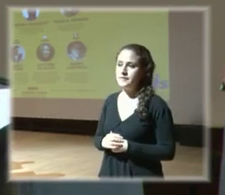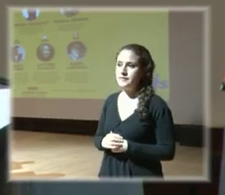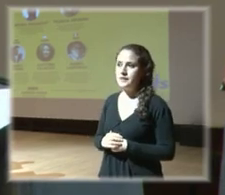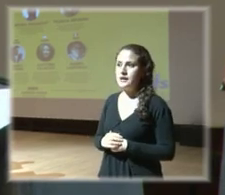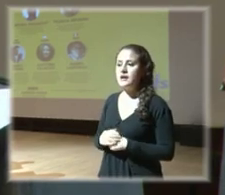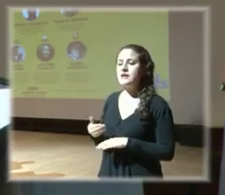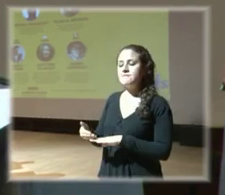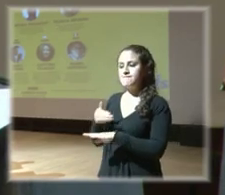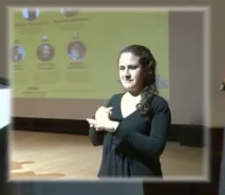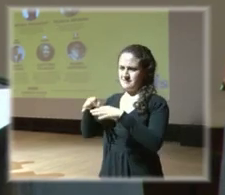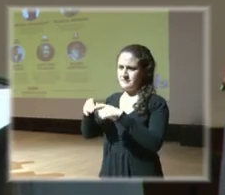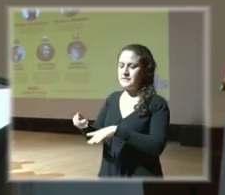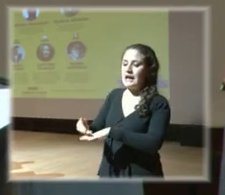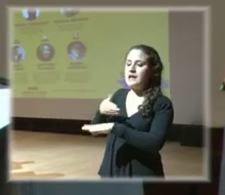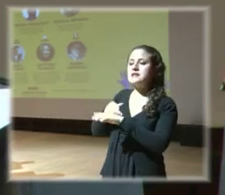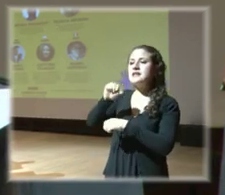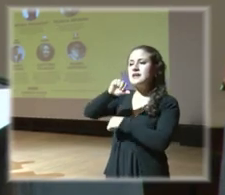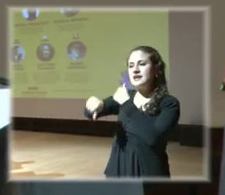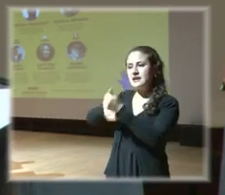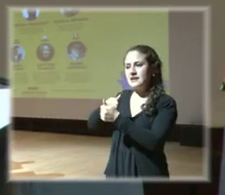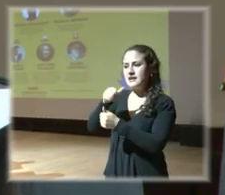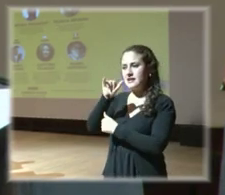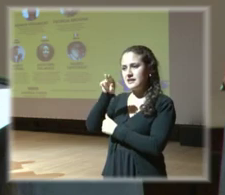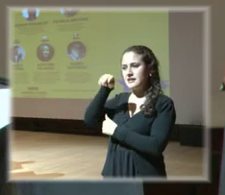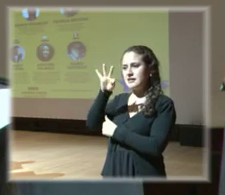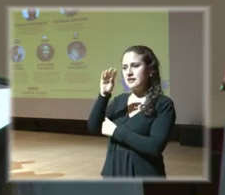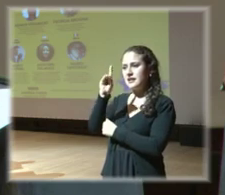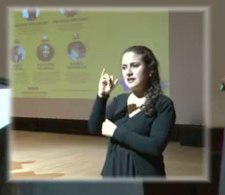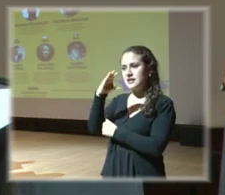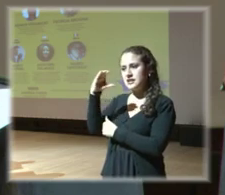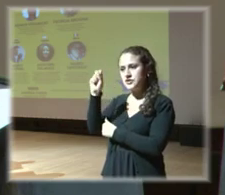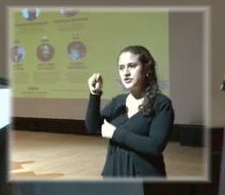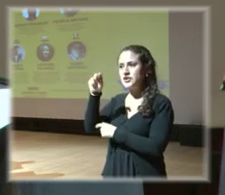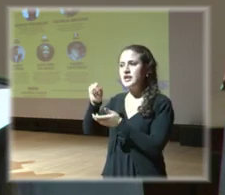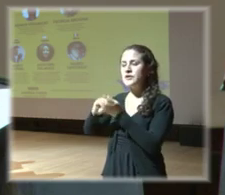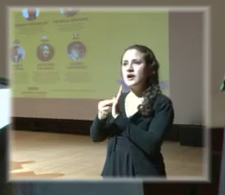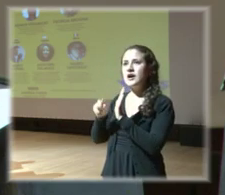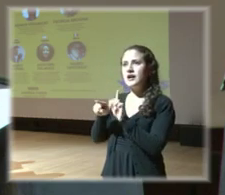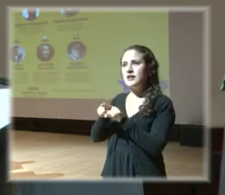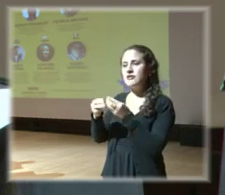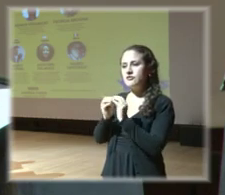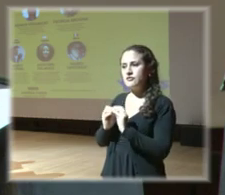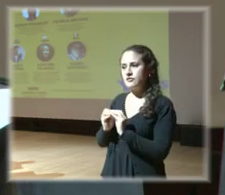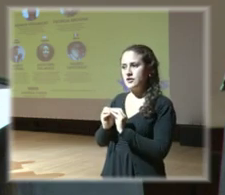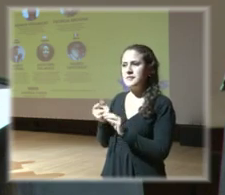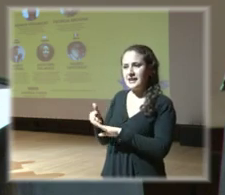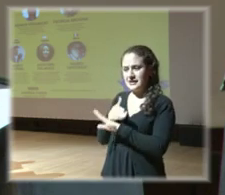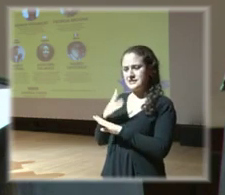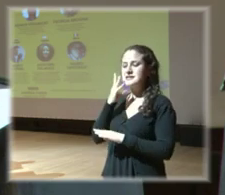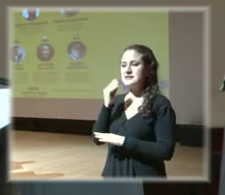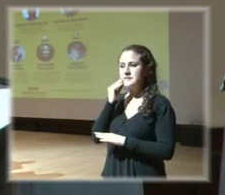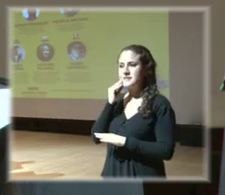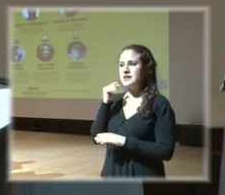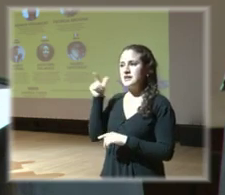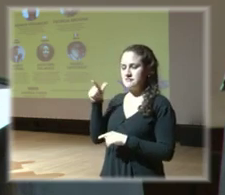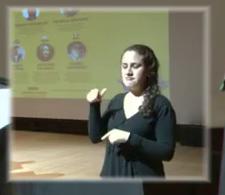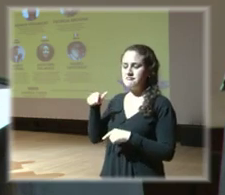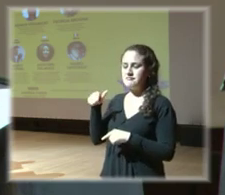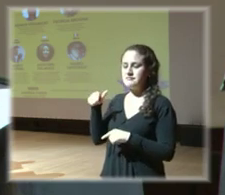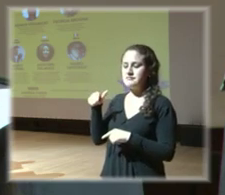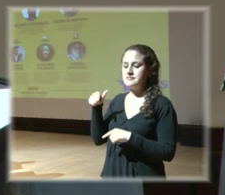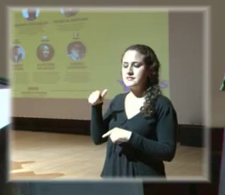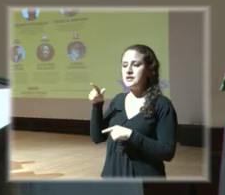la interdicción como una figura que protege, en realidad, me parece a mí, por la experiencia que tenemos de los casos que hemos visto en la clínica,